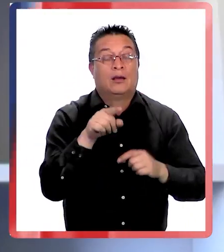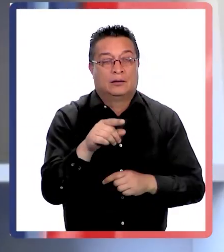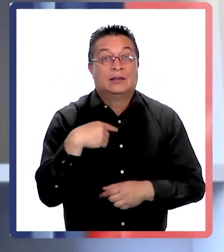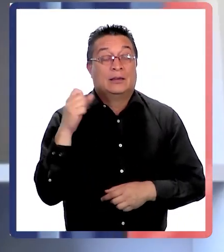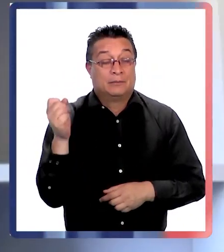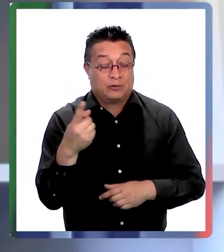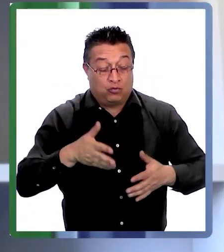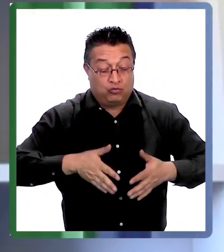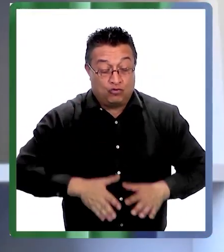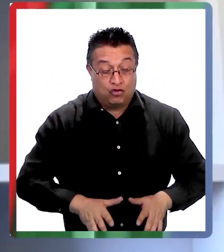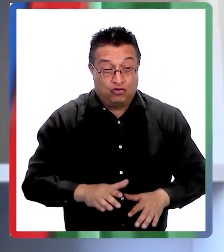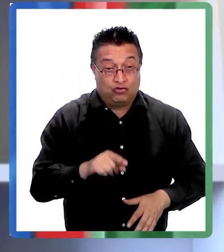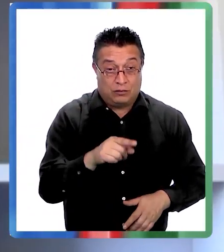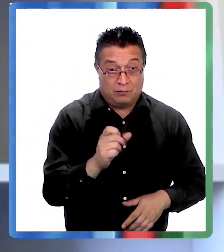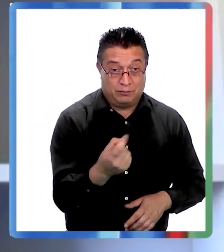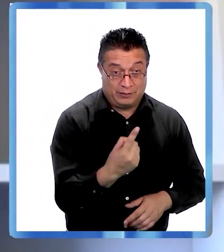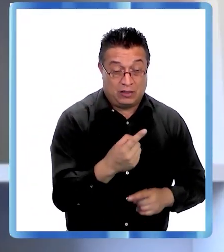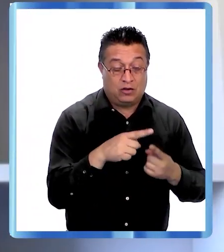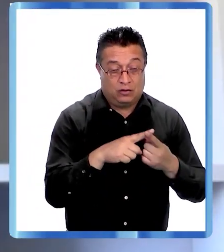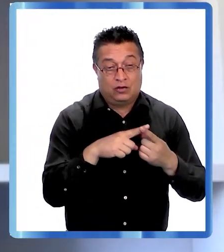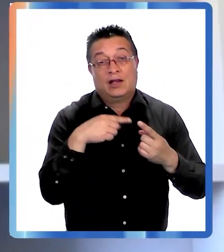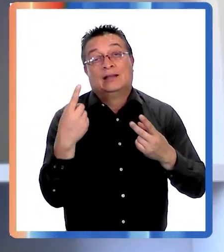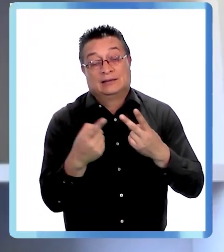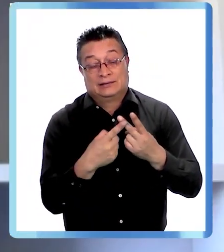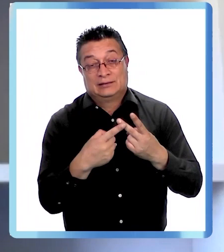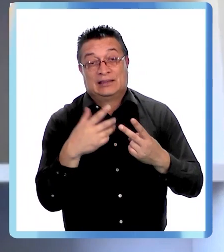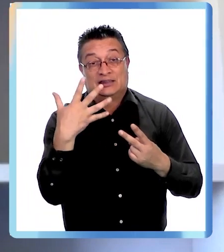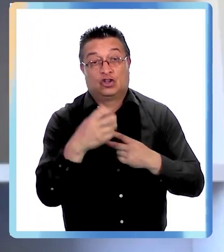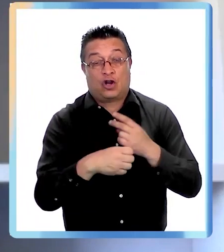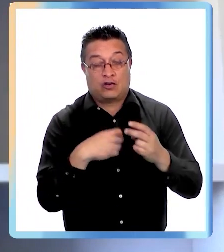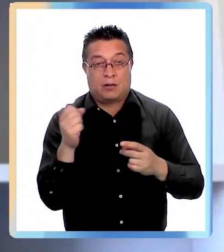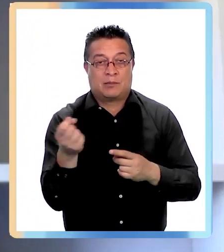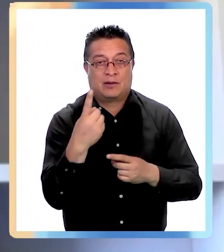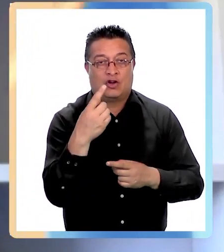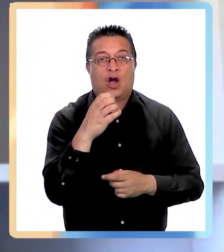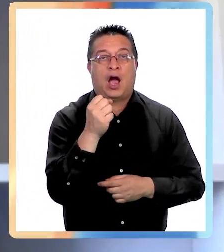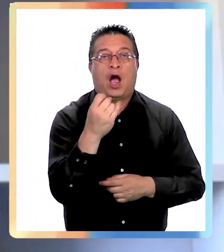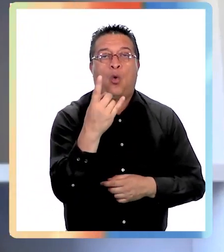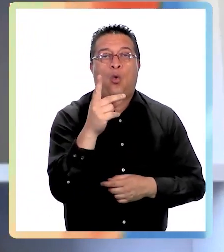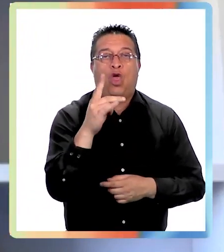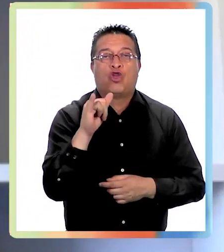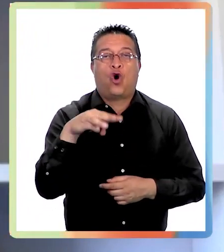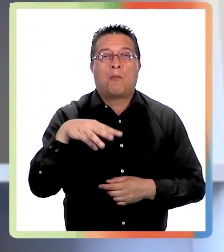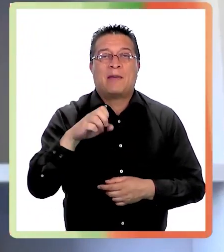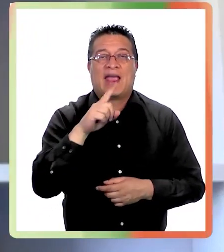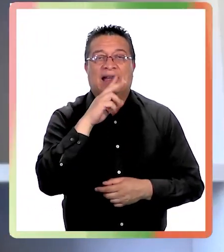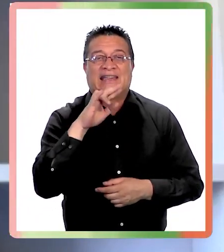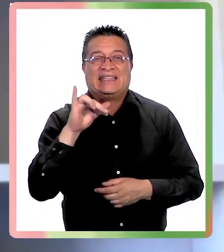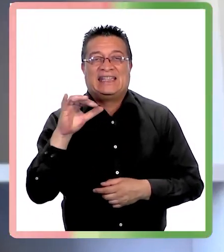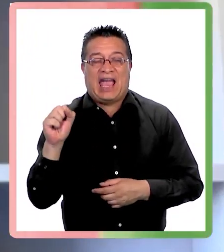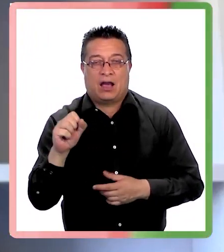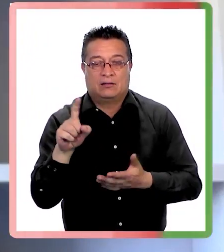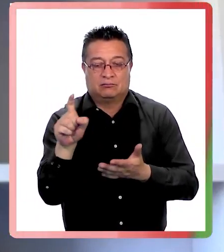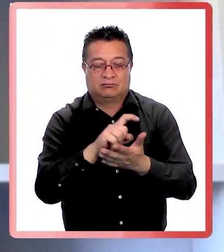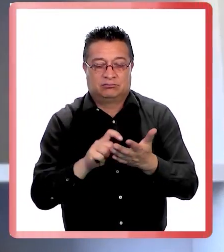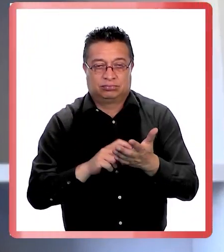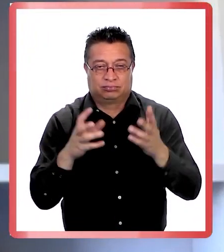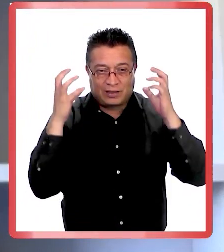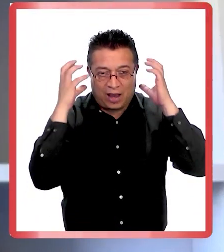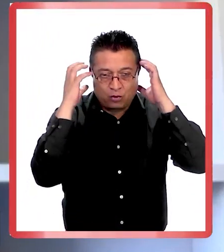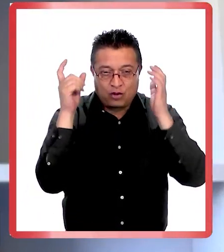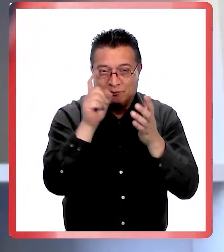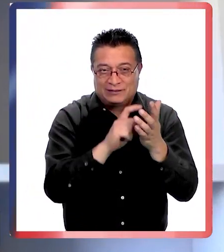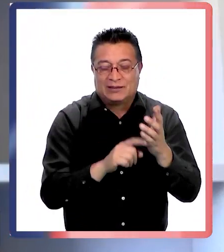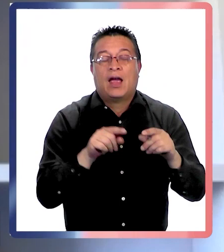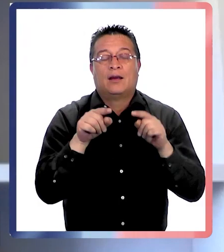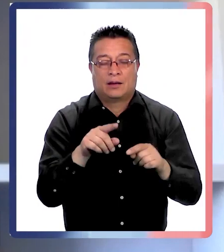hay que hacerle el screening y a los 5 años la primera audiometría, y eso siempre va acompañado de una consulta por otorrino.